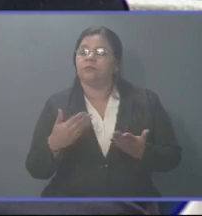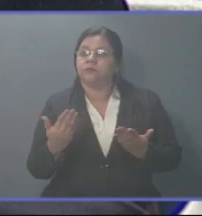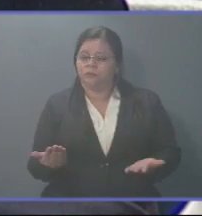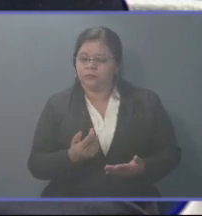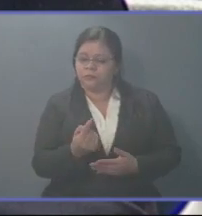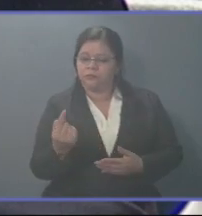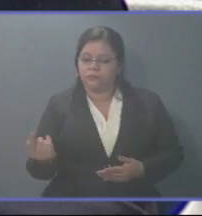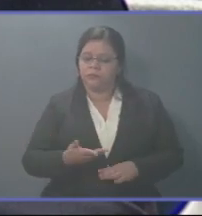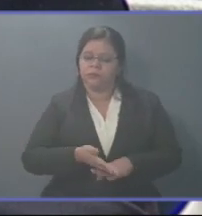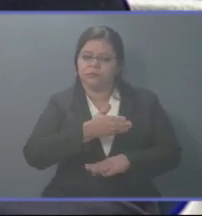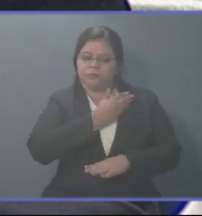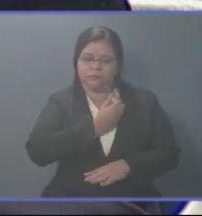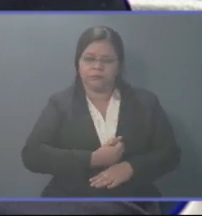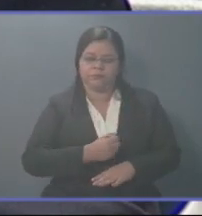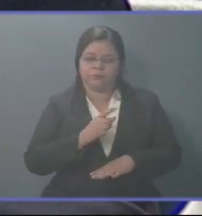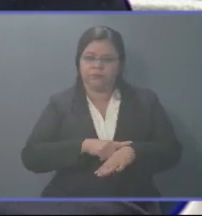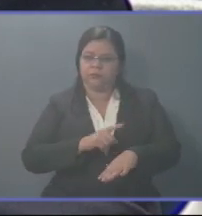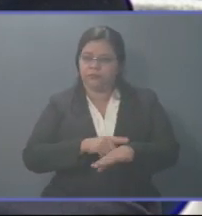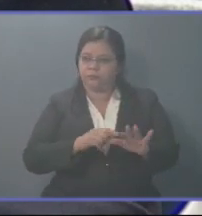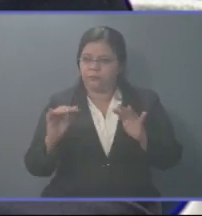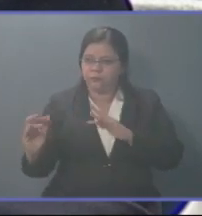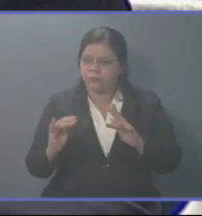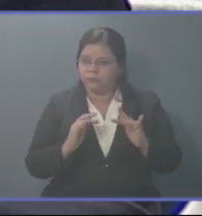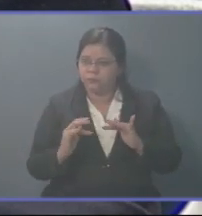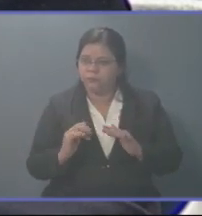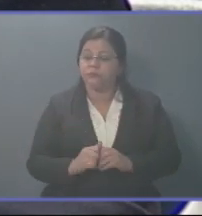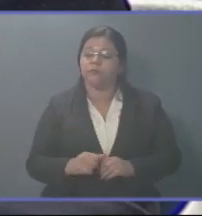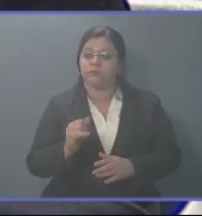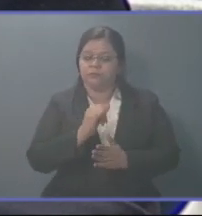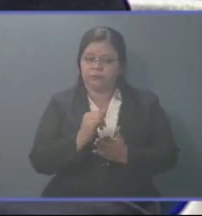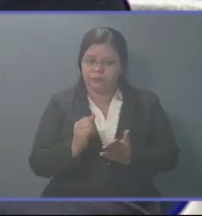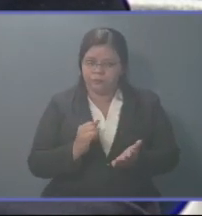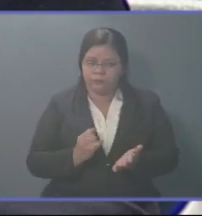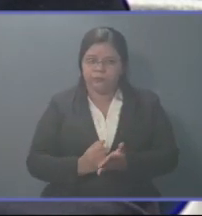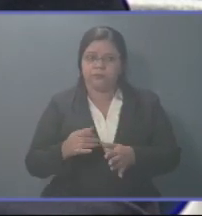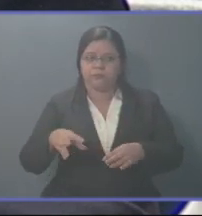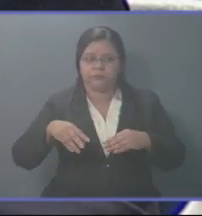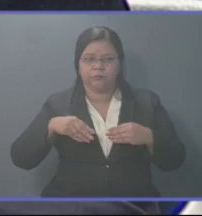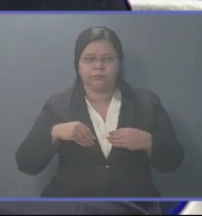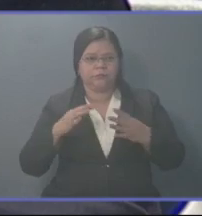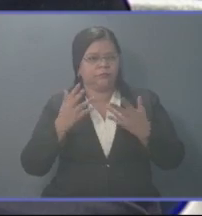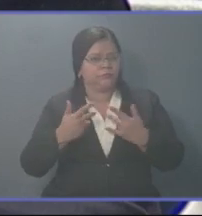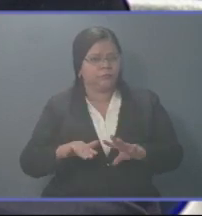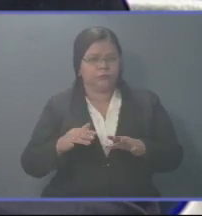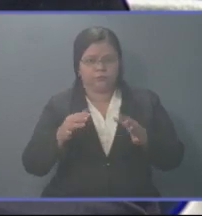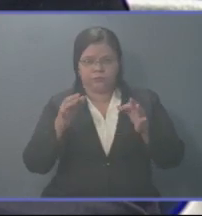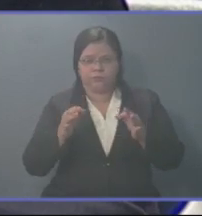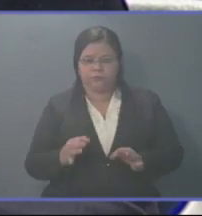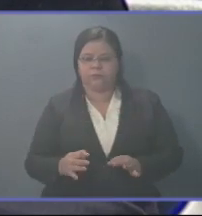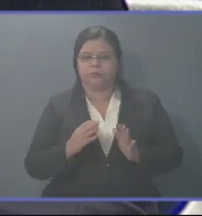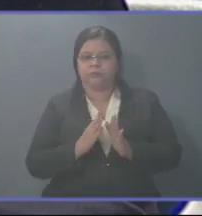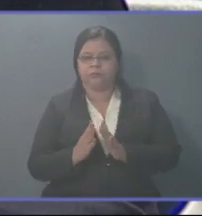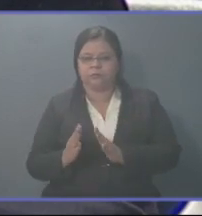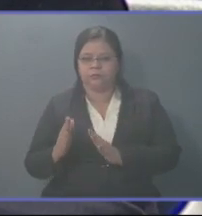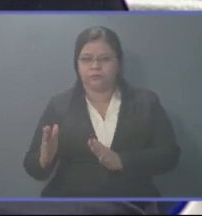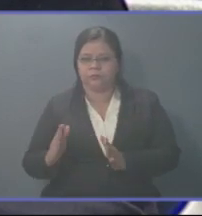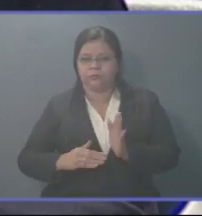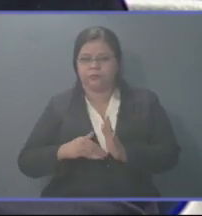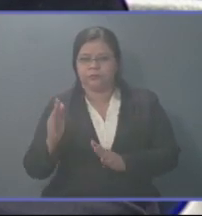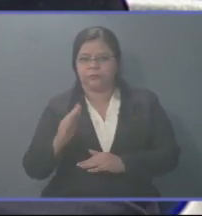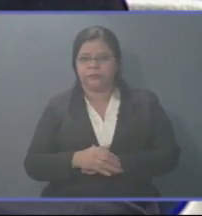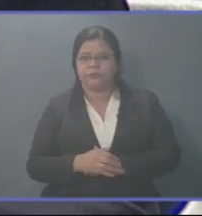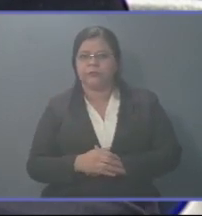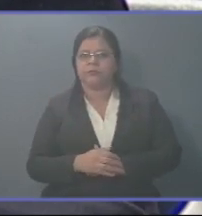las víctimas del conflicto armado. B. Diseñar, adoptar y desarrollar medidas, planes y programas de reparación